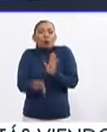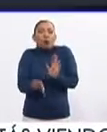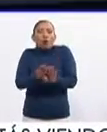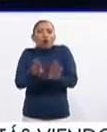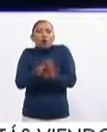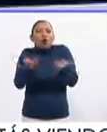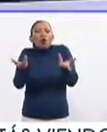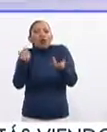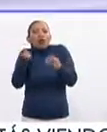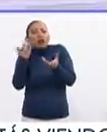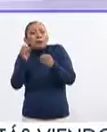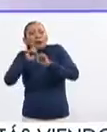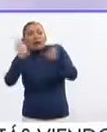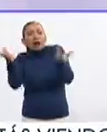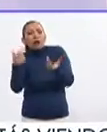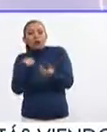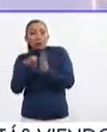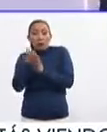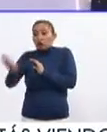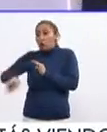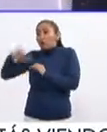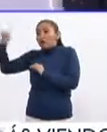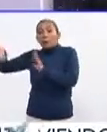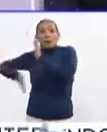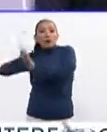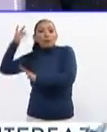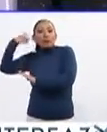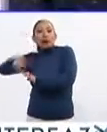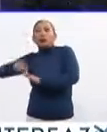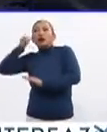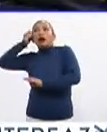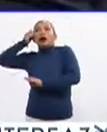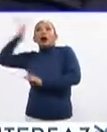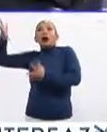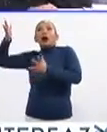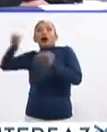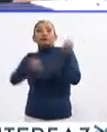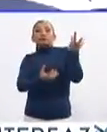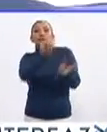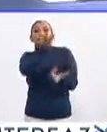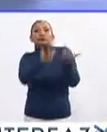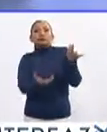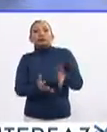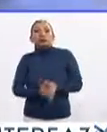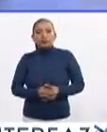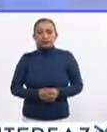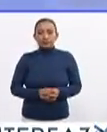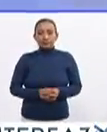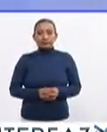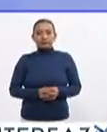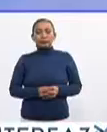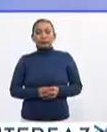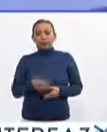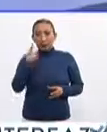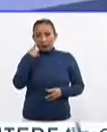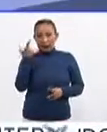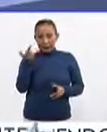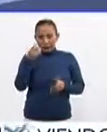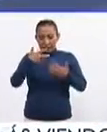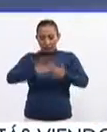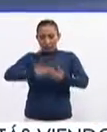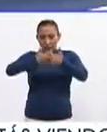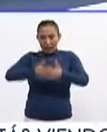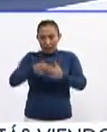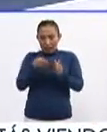daría esa solución si alguien está afuera, se va de viaje y de repente deja la estufa prendida? Ok. Estos